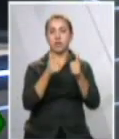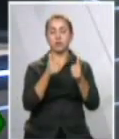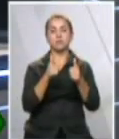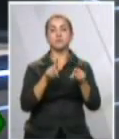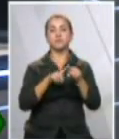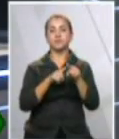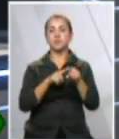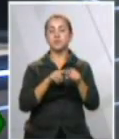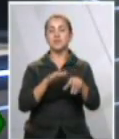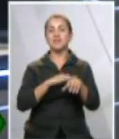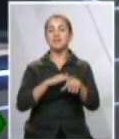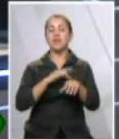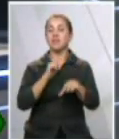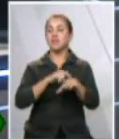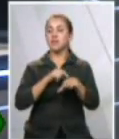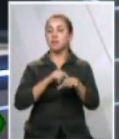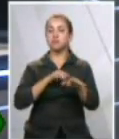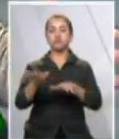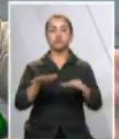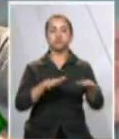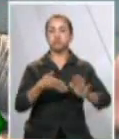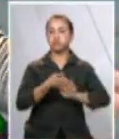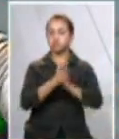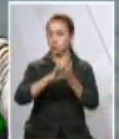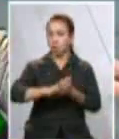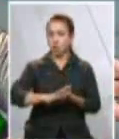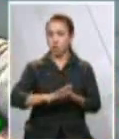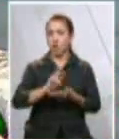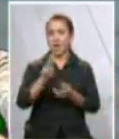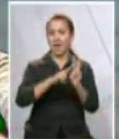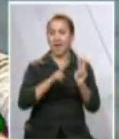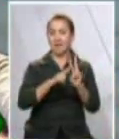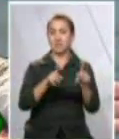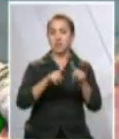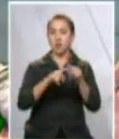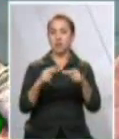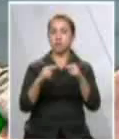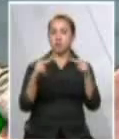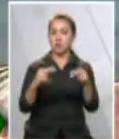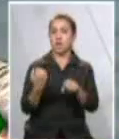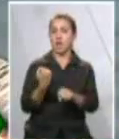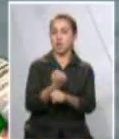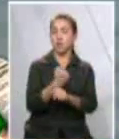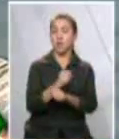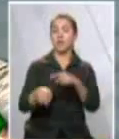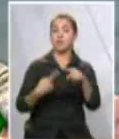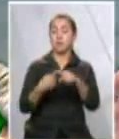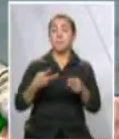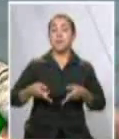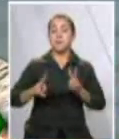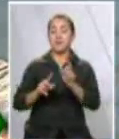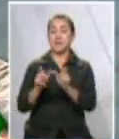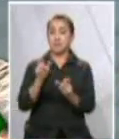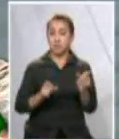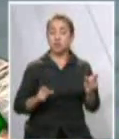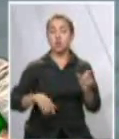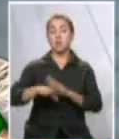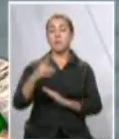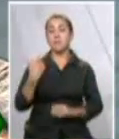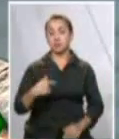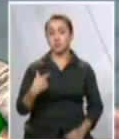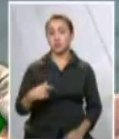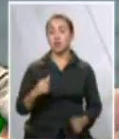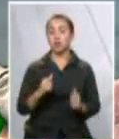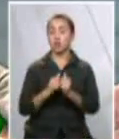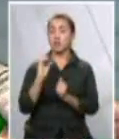liberas de tiempo a todo el entorno que está sino teniendo que hacer de soporte, y además permite que la persona, que es lo más importante, ¿cierto?, que la persona